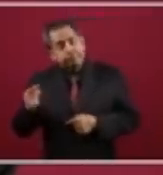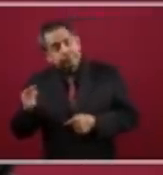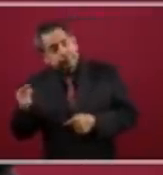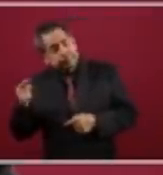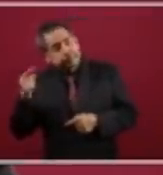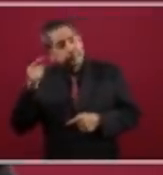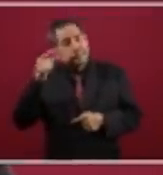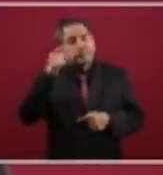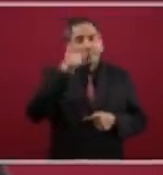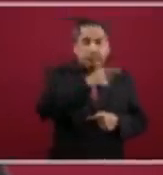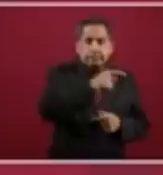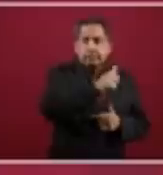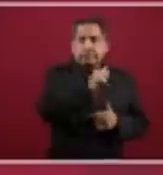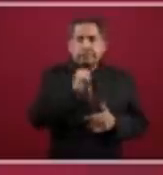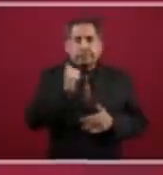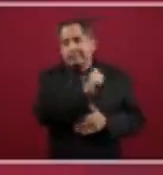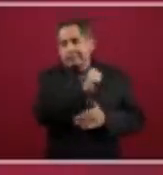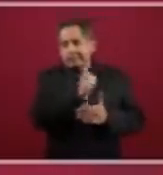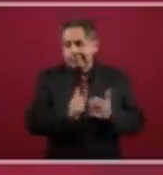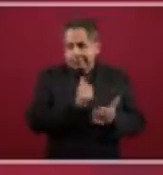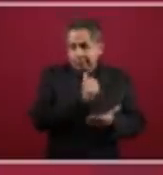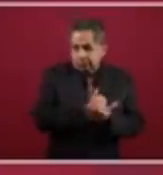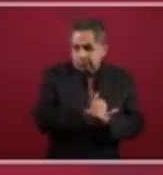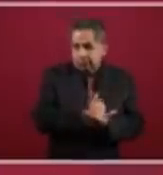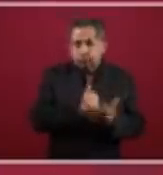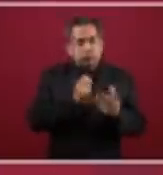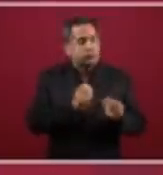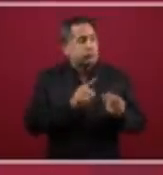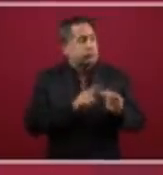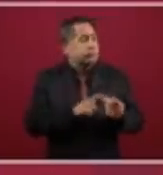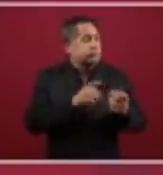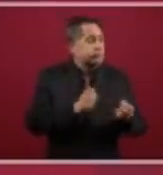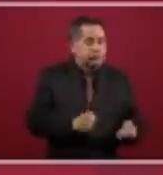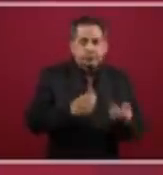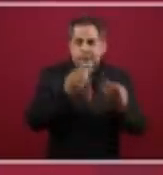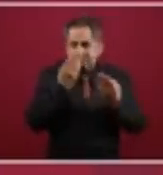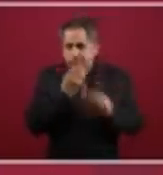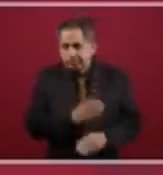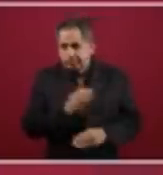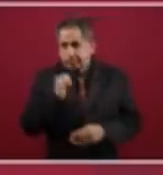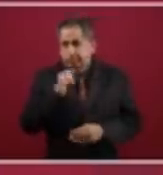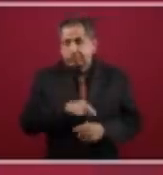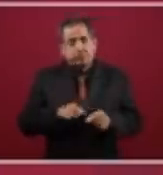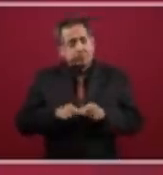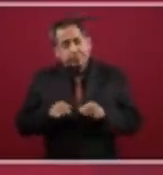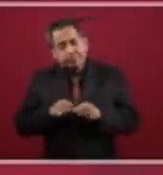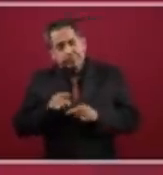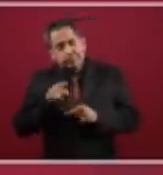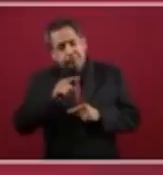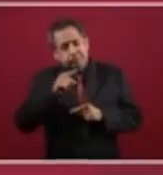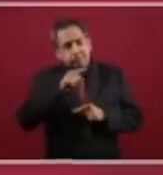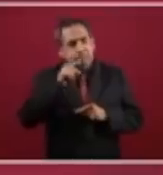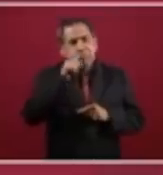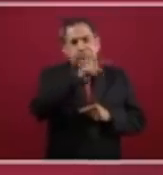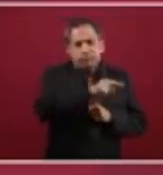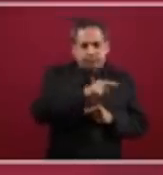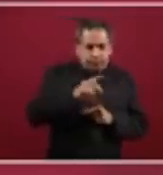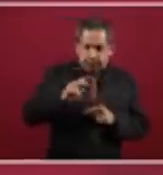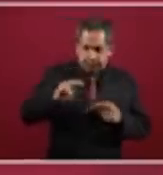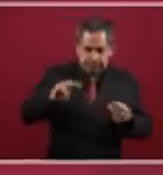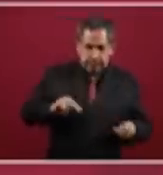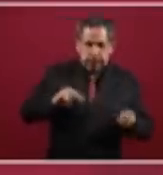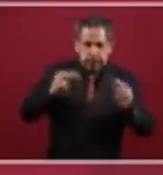trasladarse a donde hay una sucursal bancaria. Entonces tenemos que llevar este